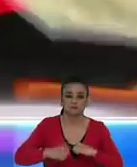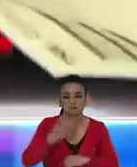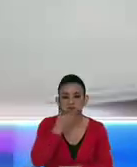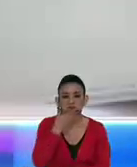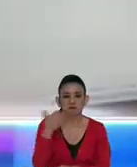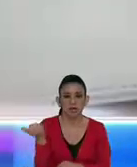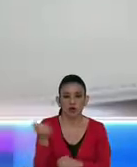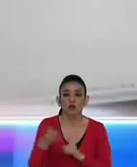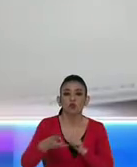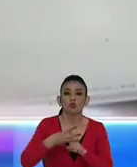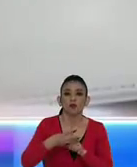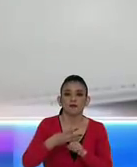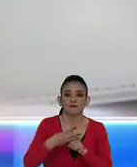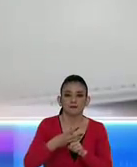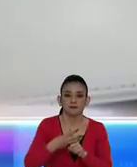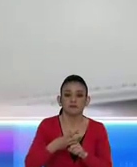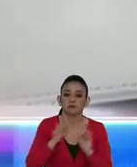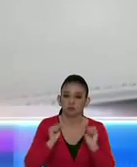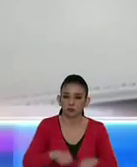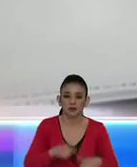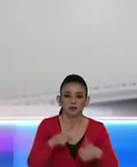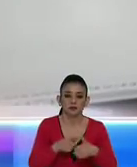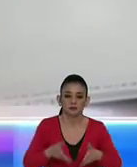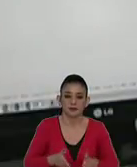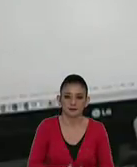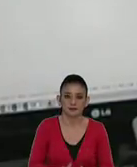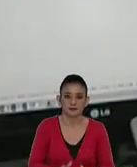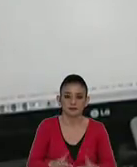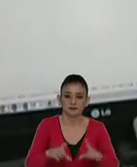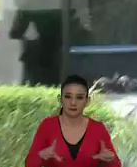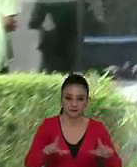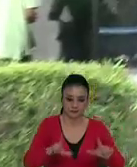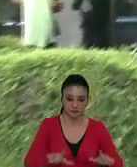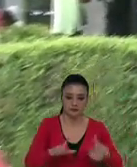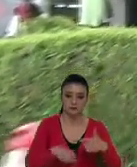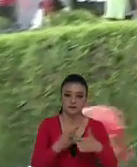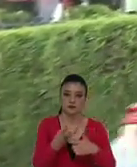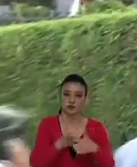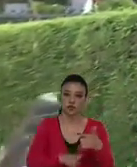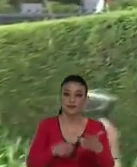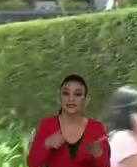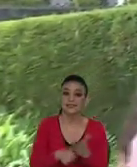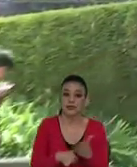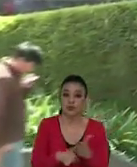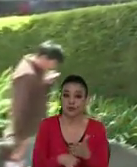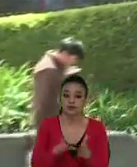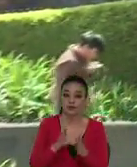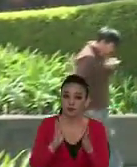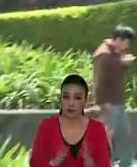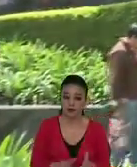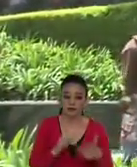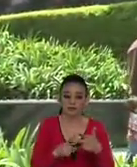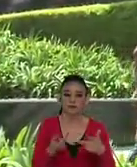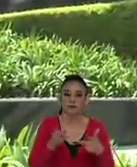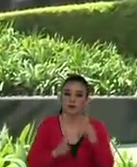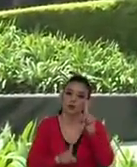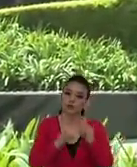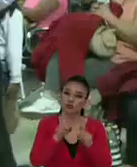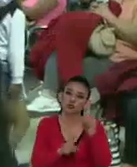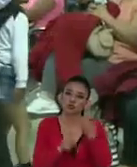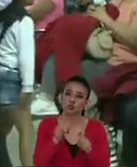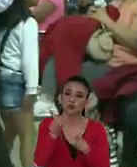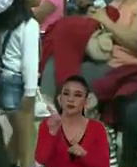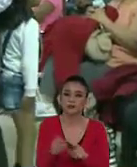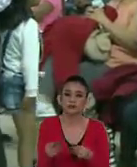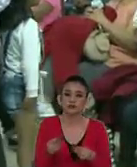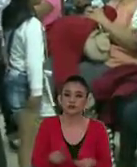virtual, en donde pueden obtener partidas de nacimiento, solicitud de duplicado de la cédula de ciudadanía, así como la consulta de condición del donante.